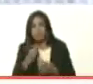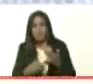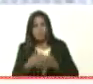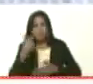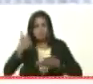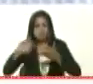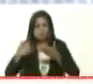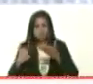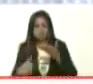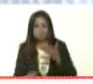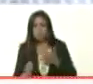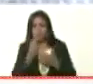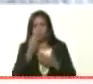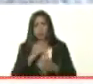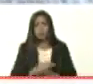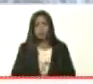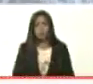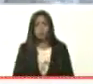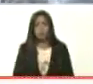frijoles,